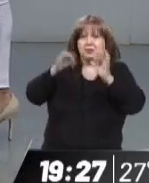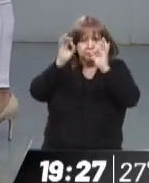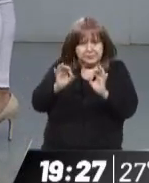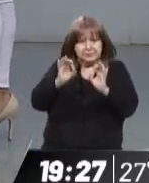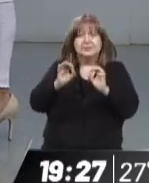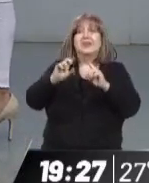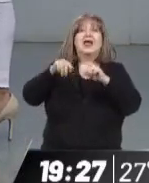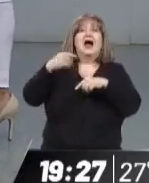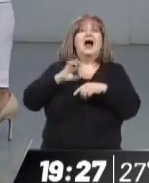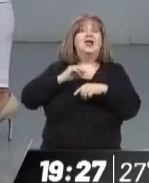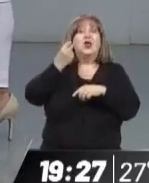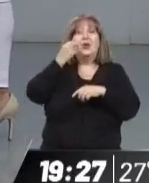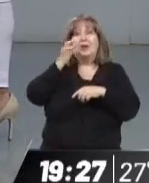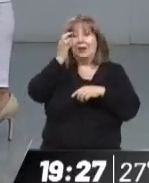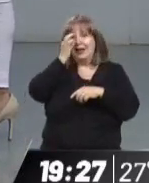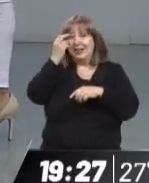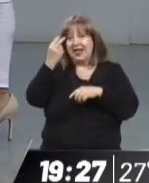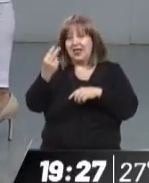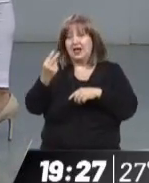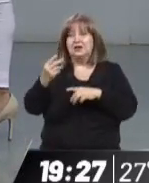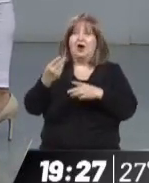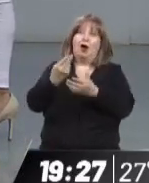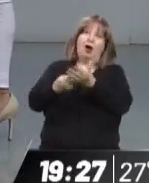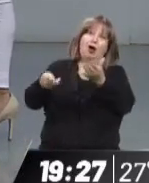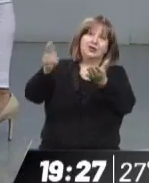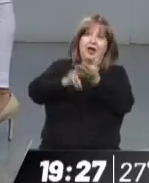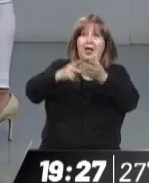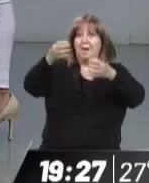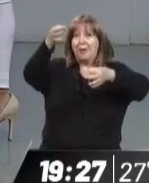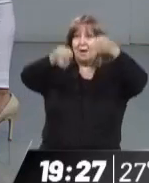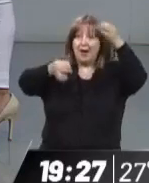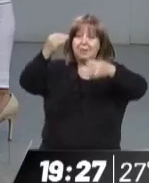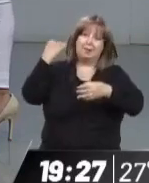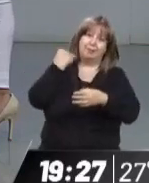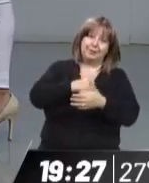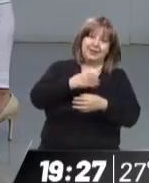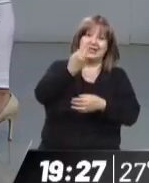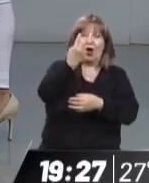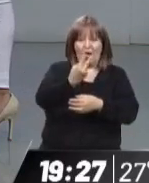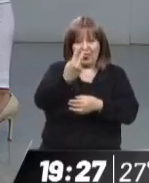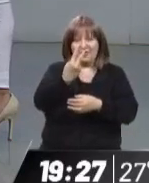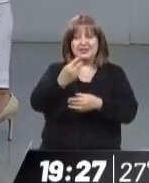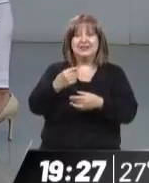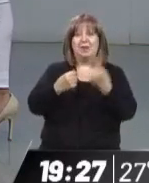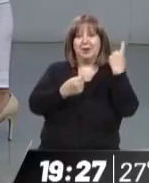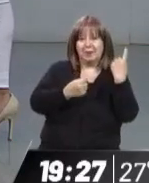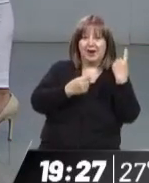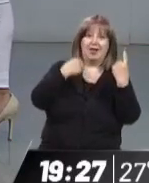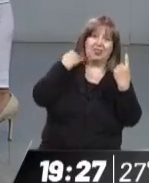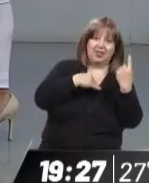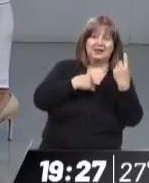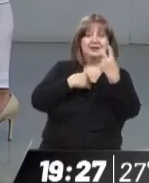especie. Y en el 2022, bueno, ahí lo vemos decapitado por segunda vez al cóndor, pero esta vez producto de